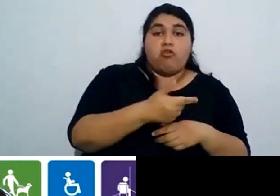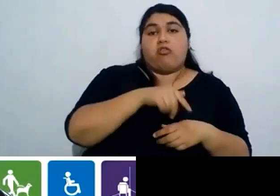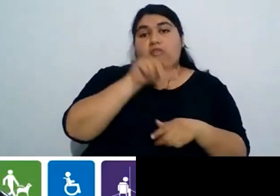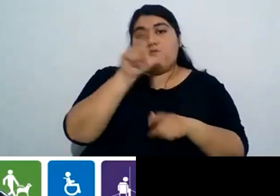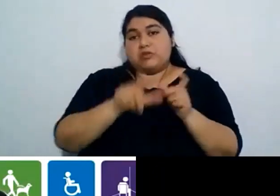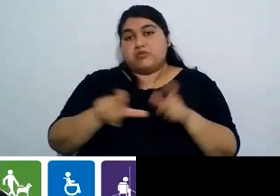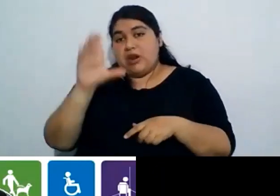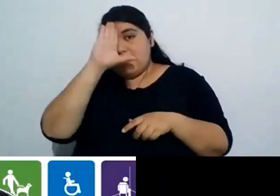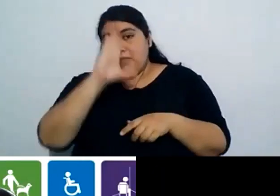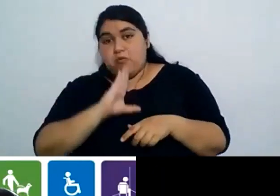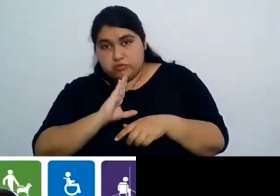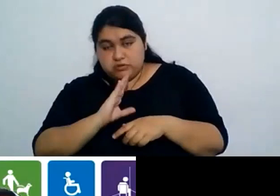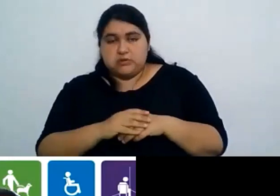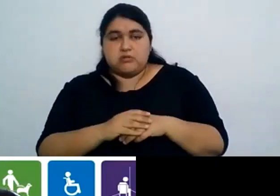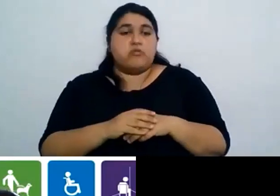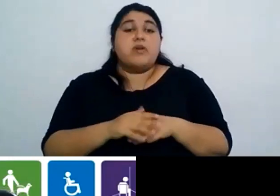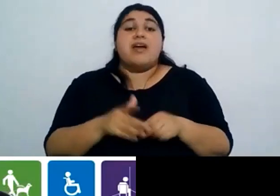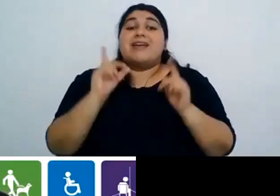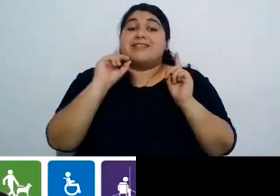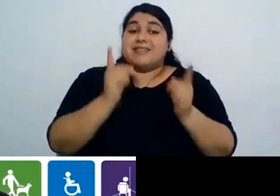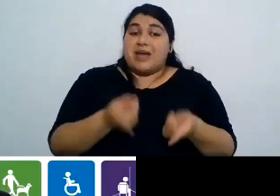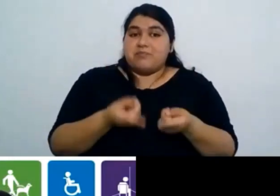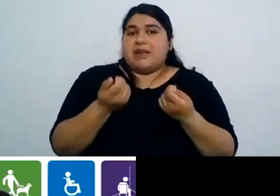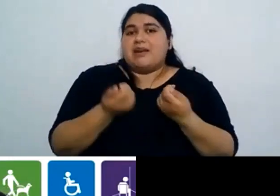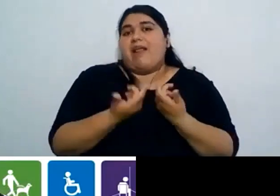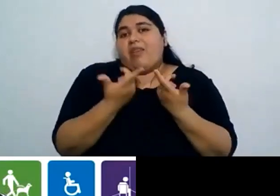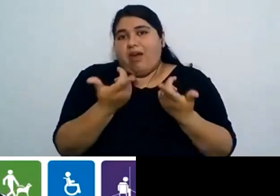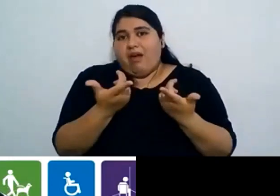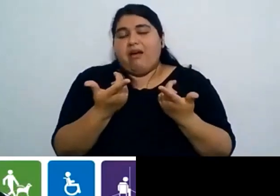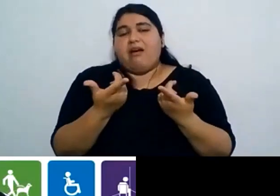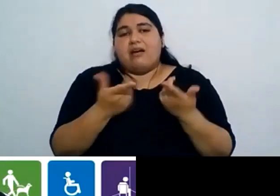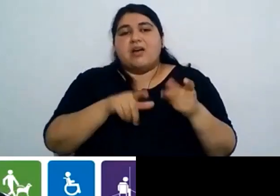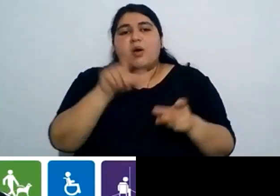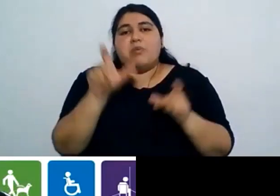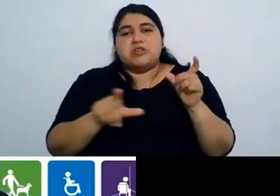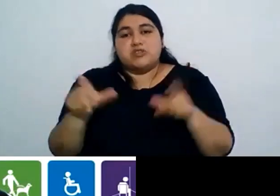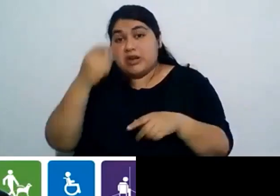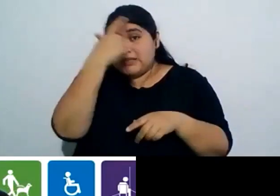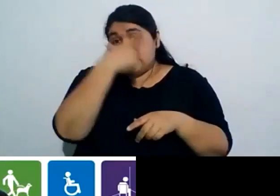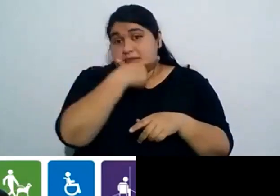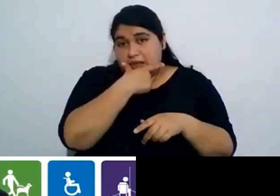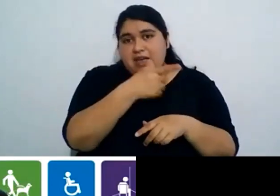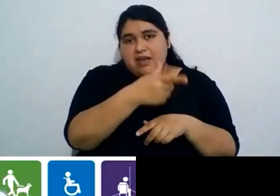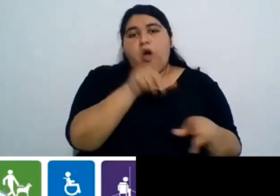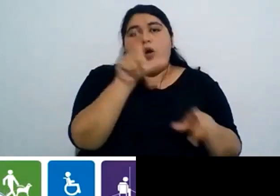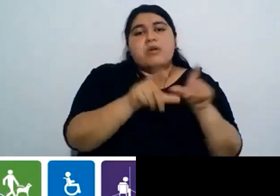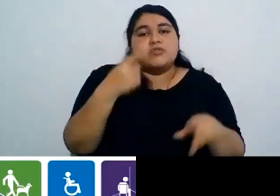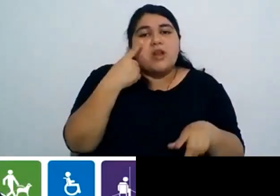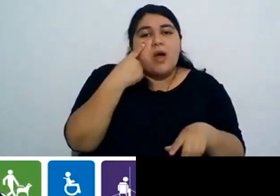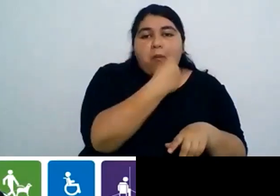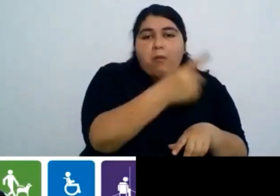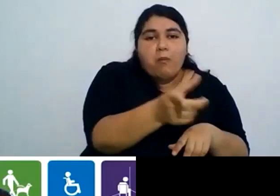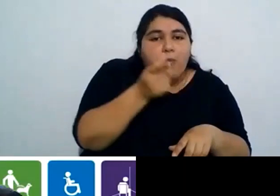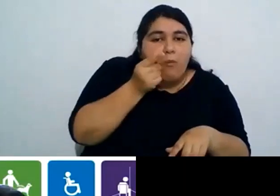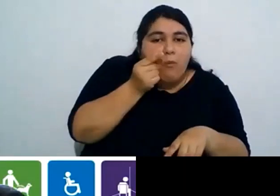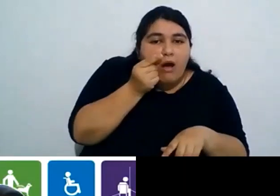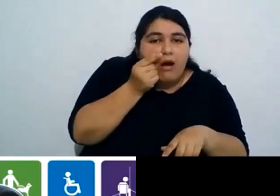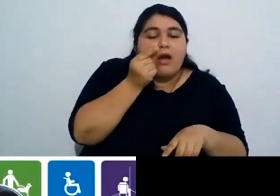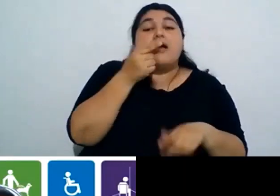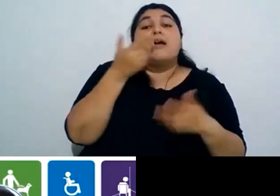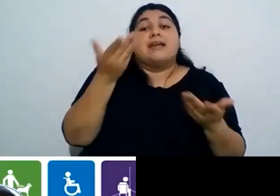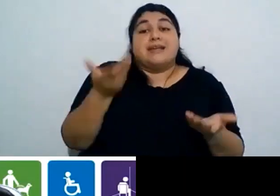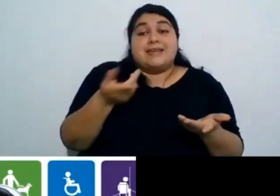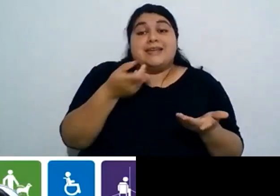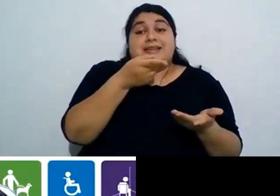directamente. Indirectamente también beneficia a personas ciegas y personas con baja visión. Y en este contexto